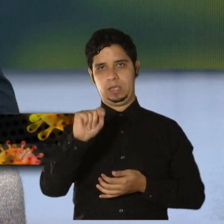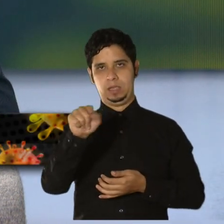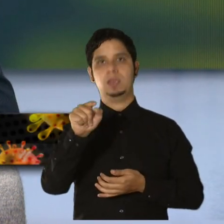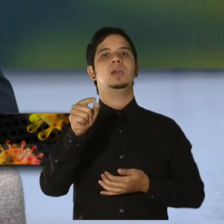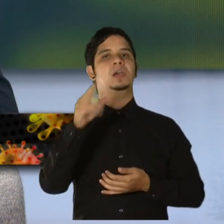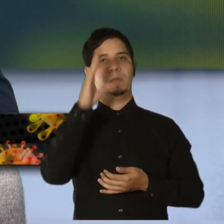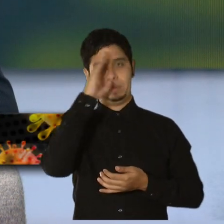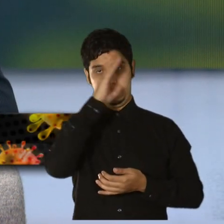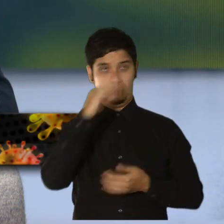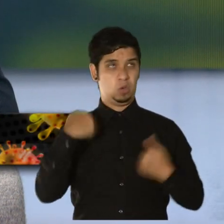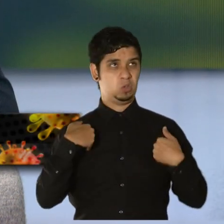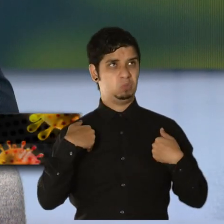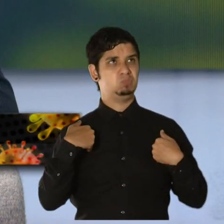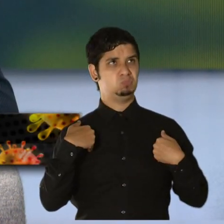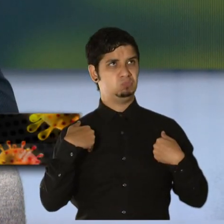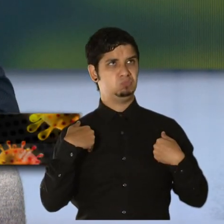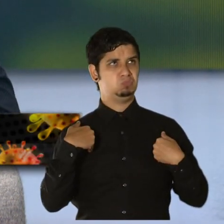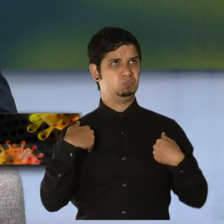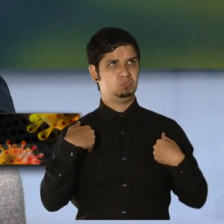meses fuera,